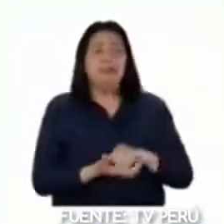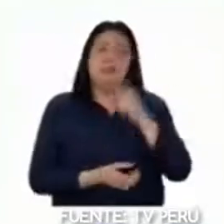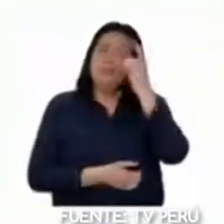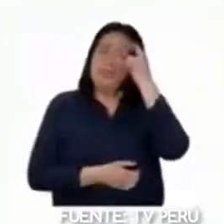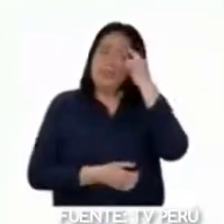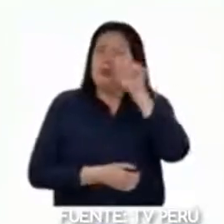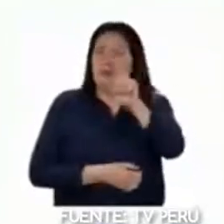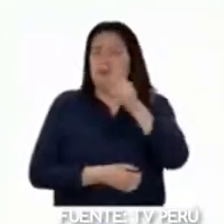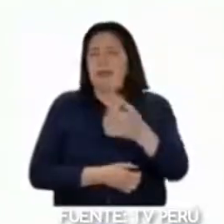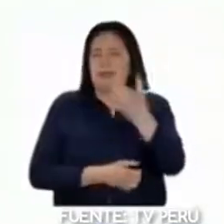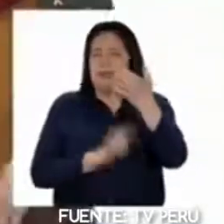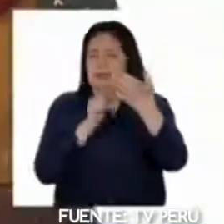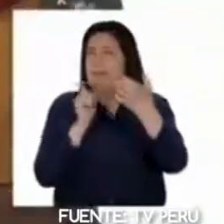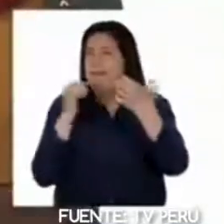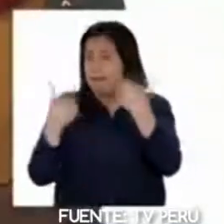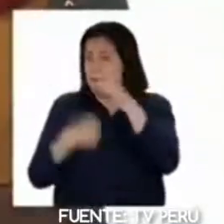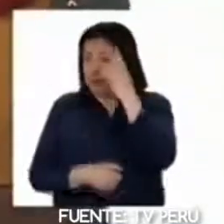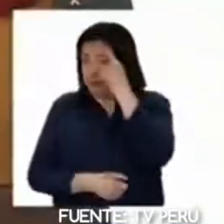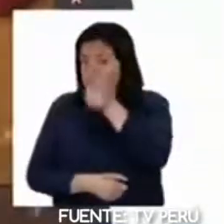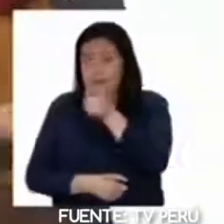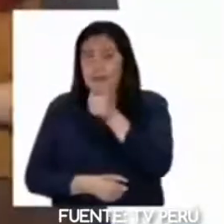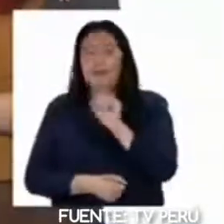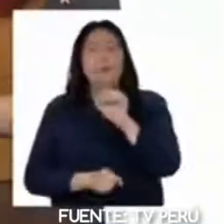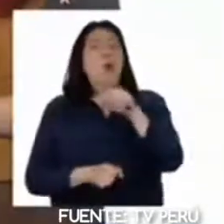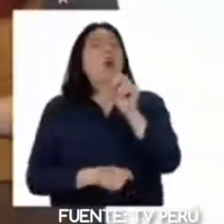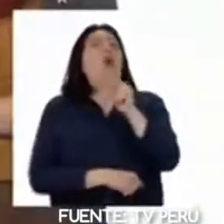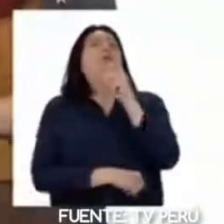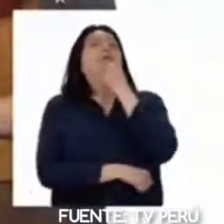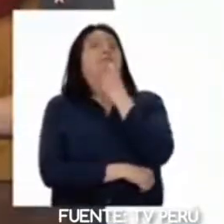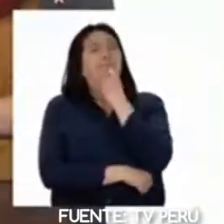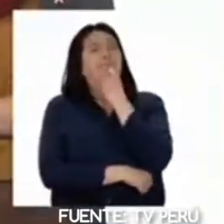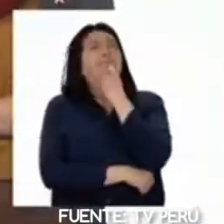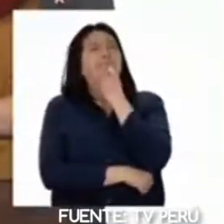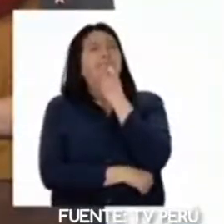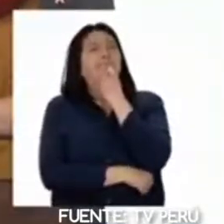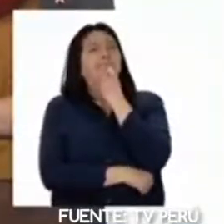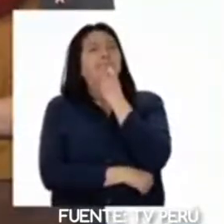Piensa en una manzana. ¿Lista? Ok.